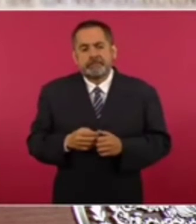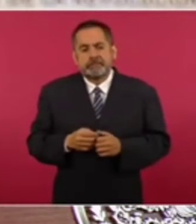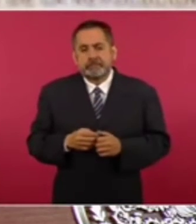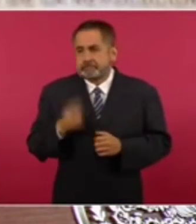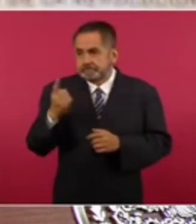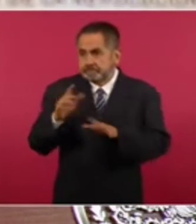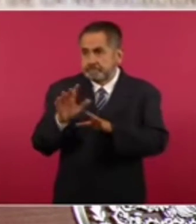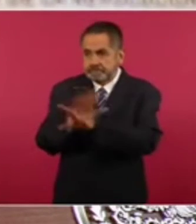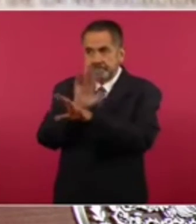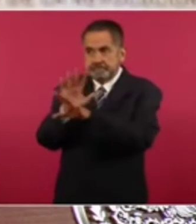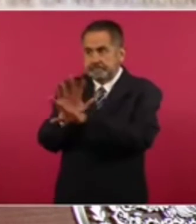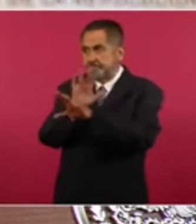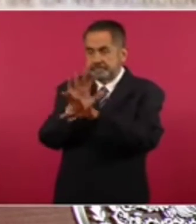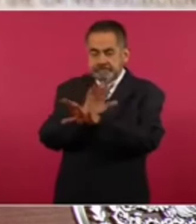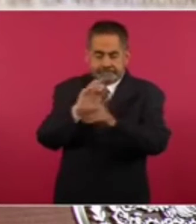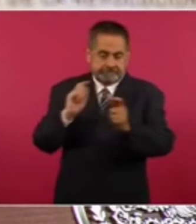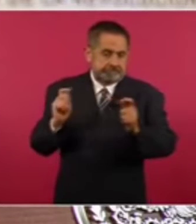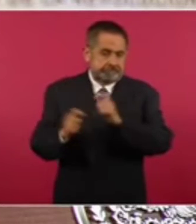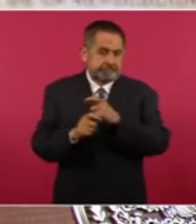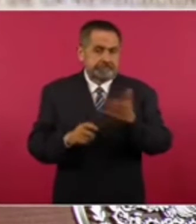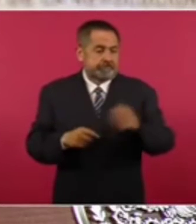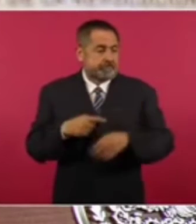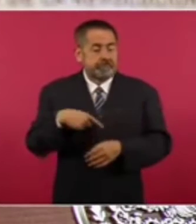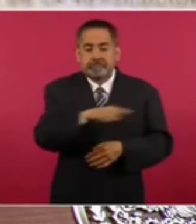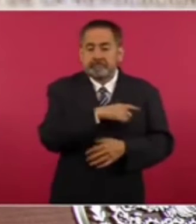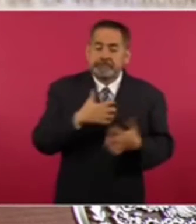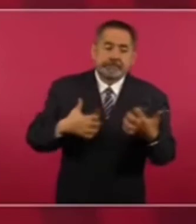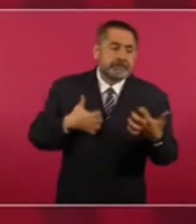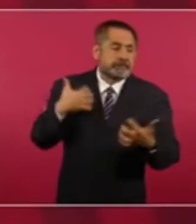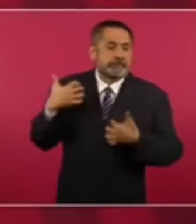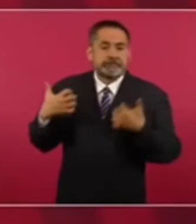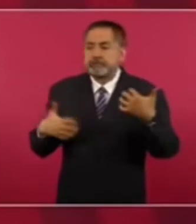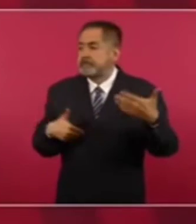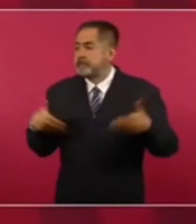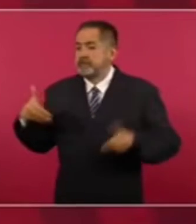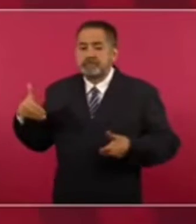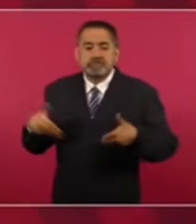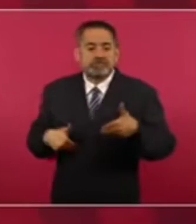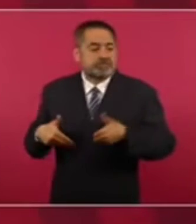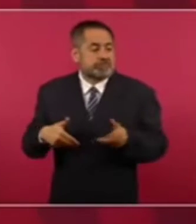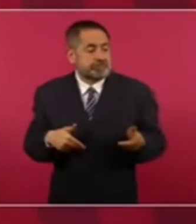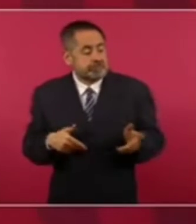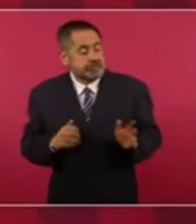cambiando cosas, les molesta